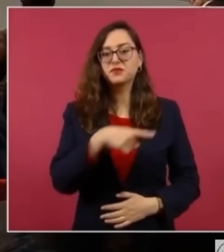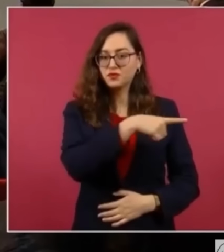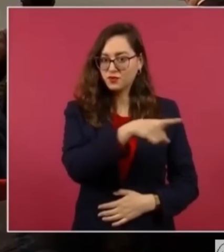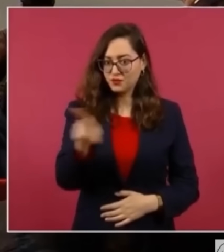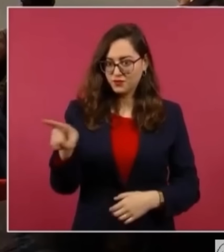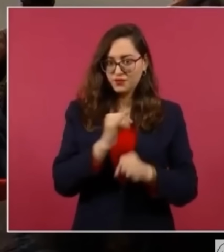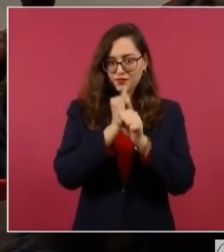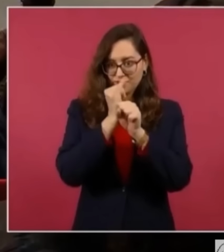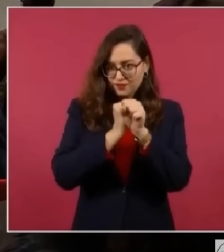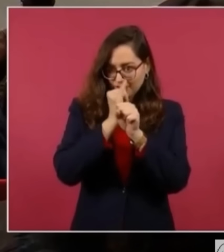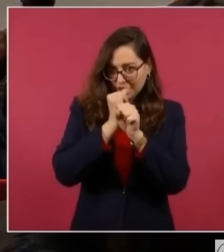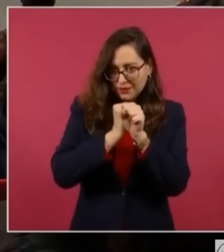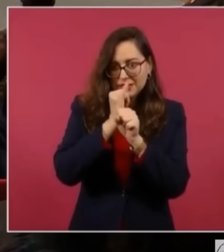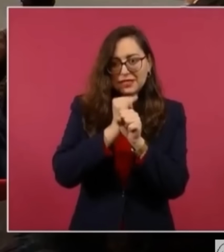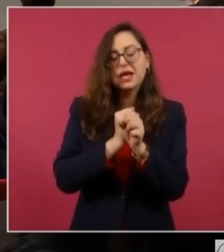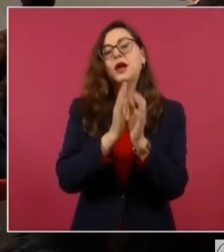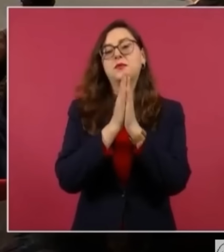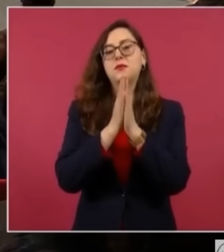a la gente.